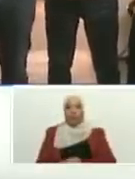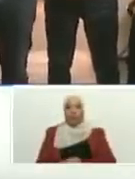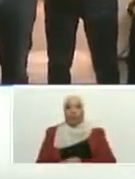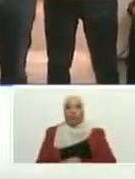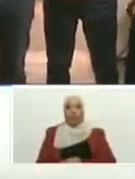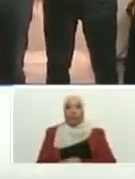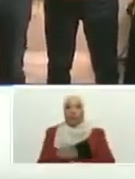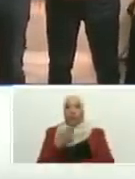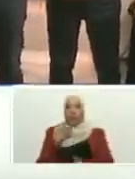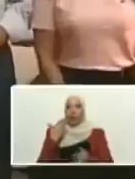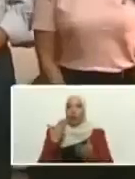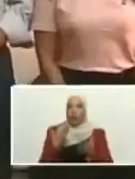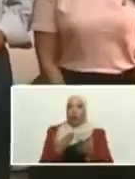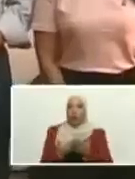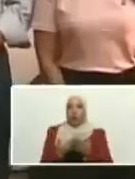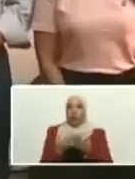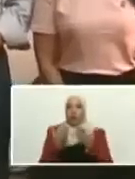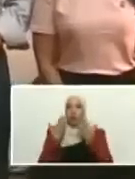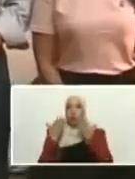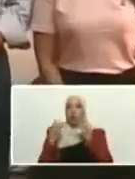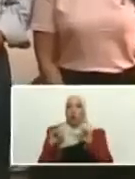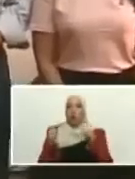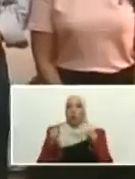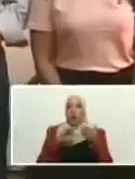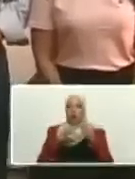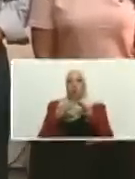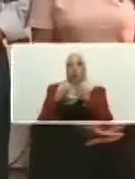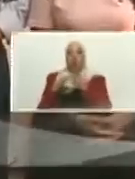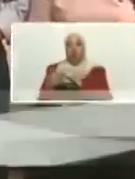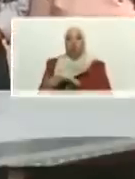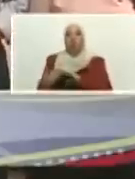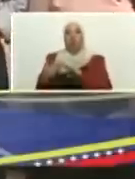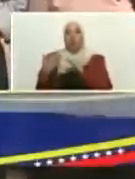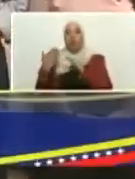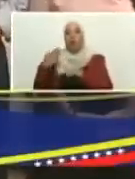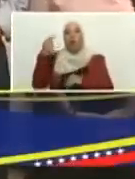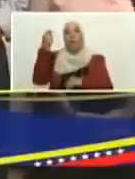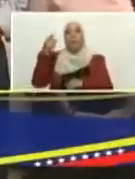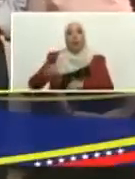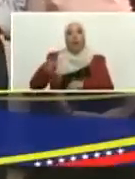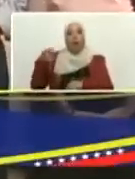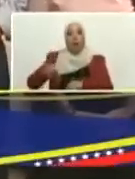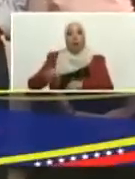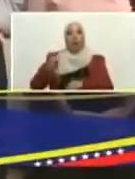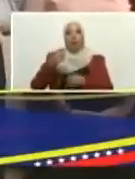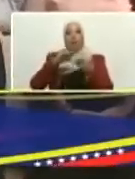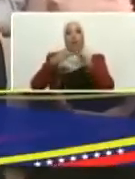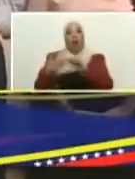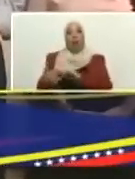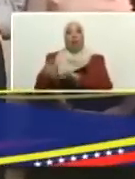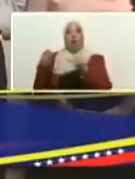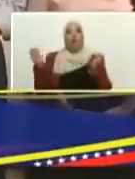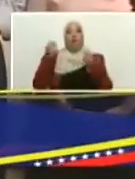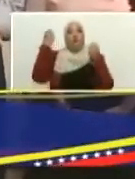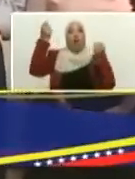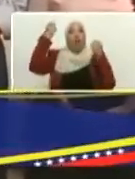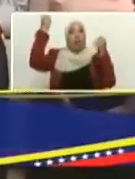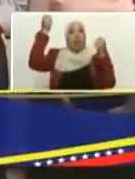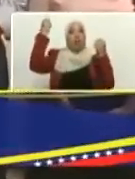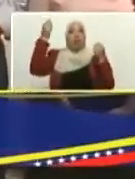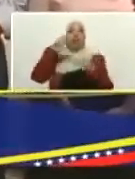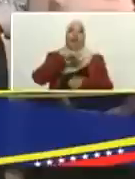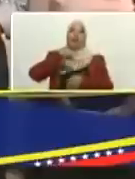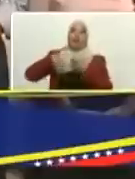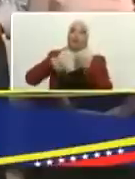Gracias, presidente. Un abrazo. Le mandamos desde acá, desde la comunidad de La Suiza, en Petare, barrio arriba. Esta es una comunidad que nació hace